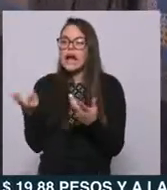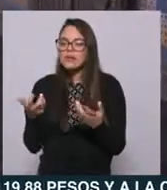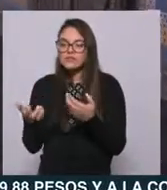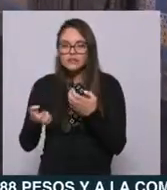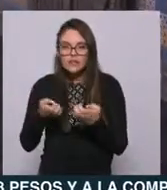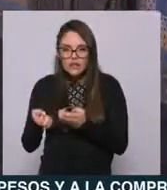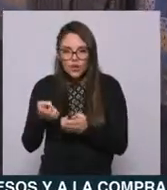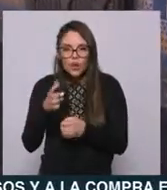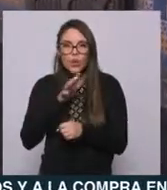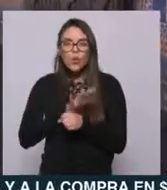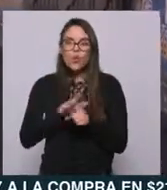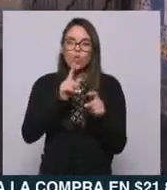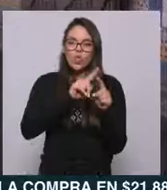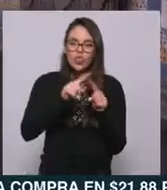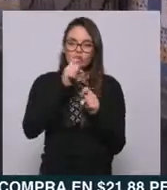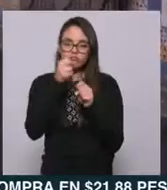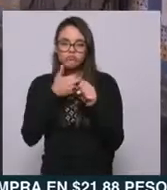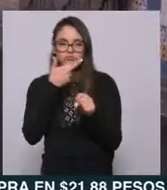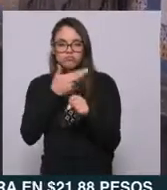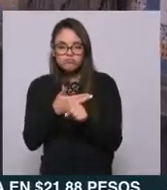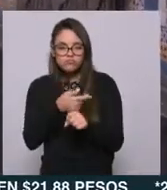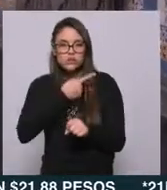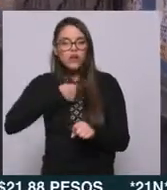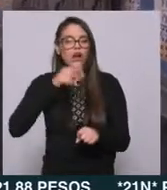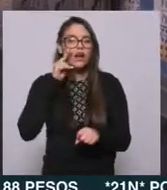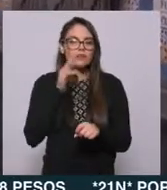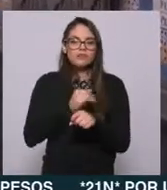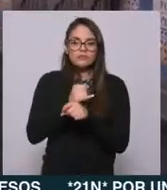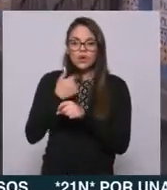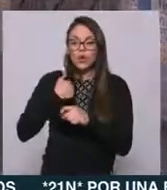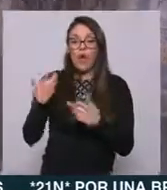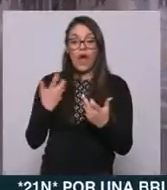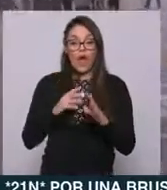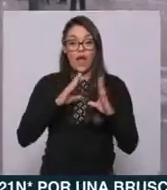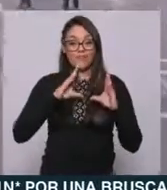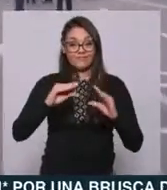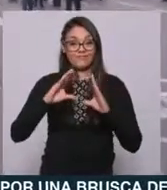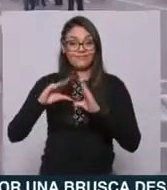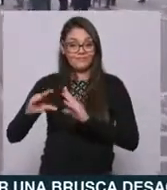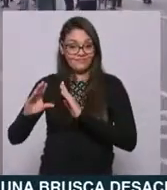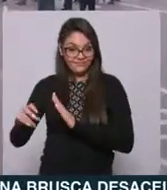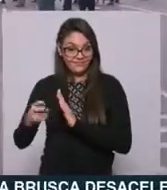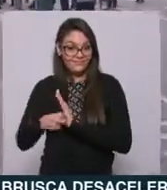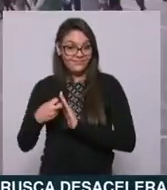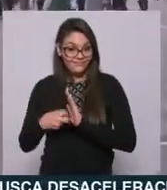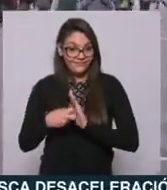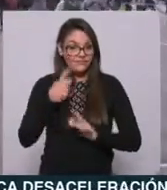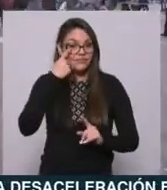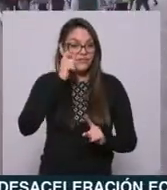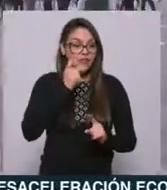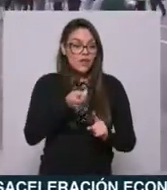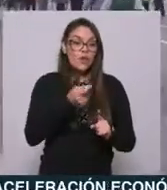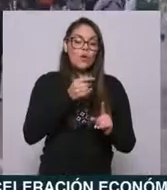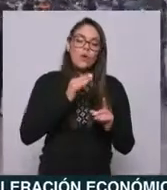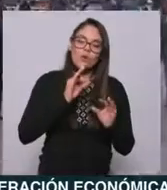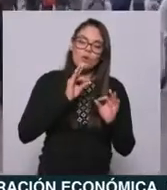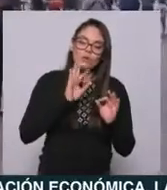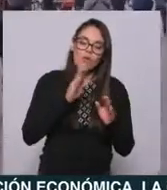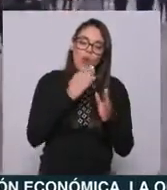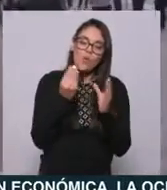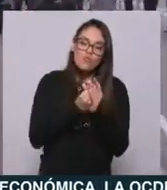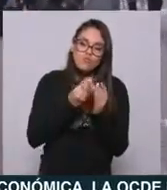en las diferentes secretarías en las cuales nosotros hemos capacitado tanto en inducción a la protección civil como